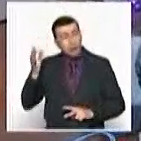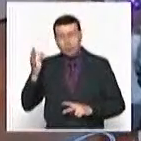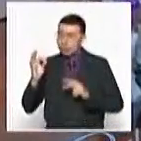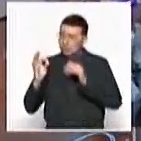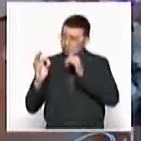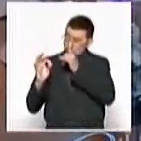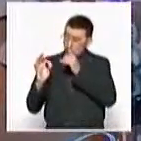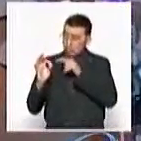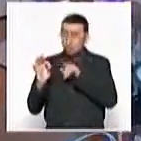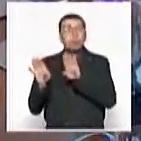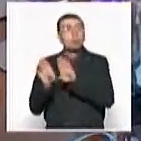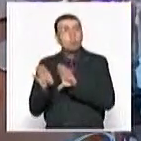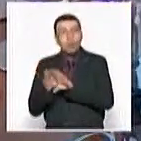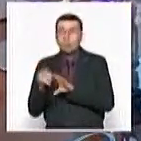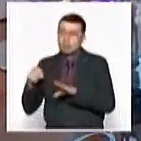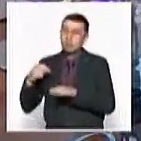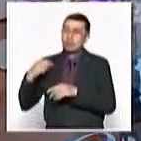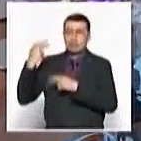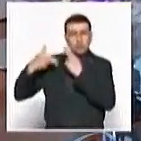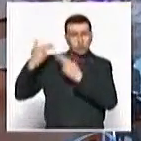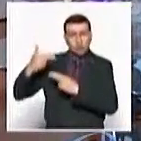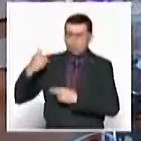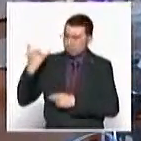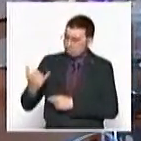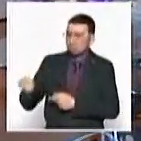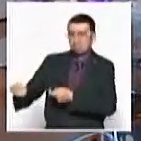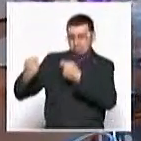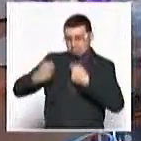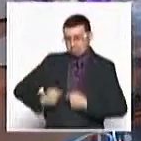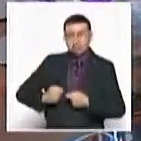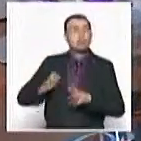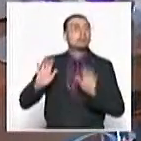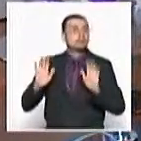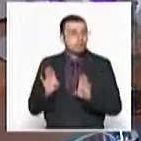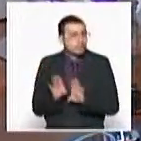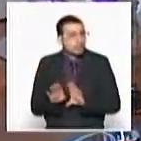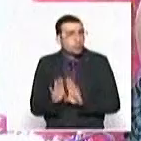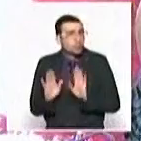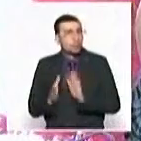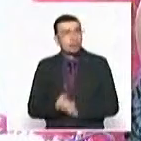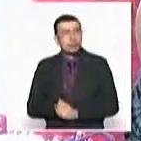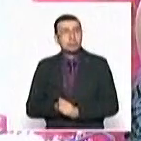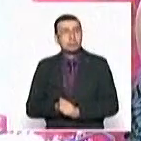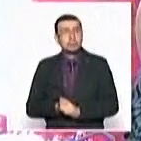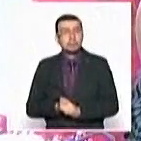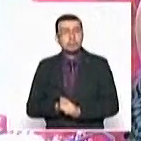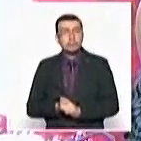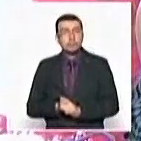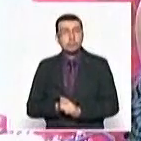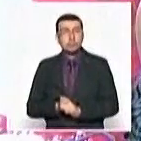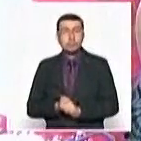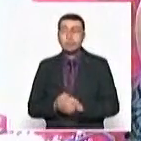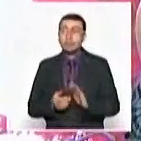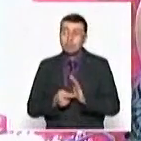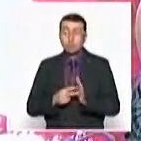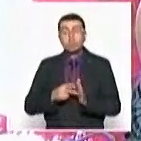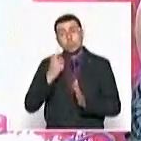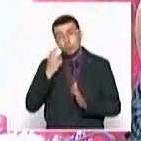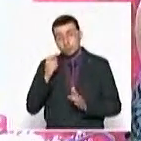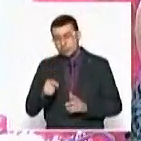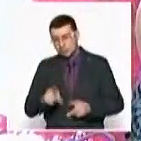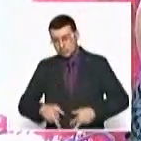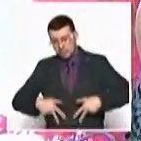estar el historial de este ser, ¿no es cierto? Todo es información. Y esto es muy delicado porque es la vida y es el